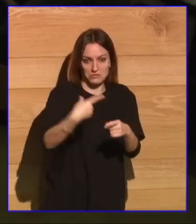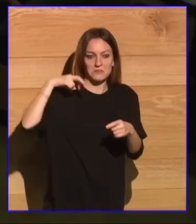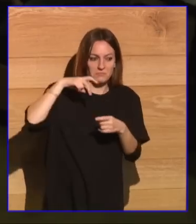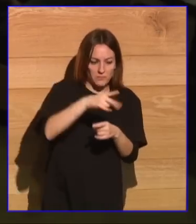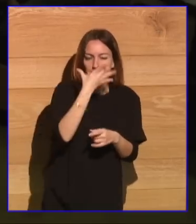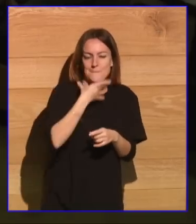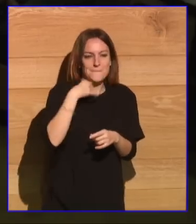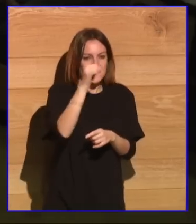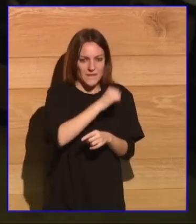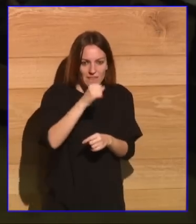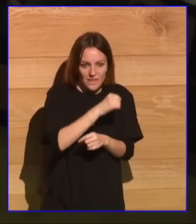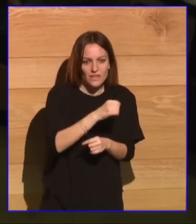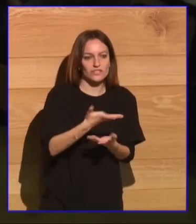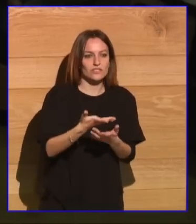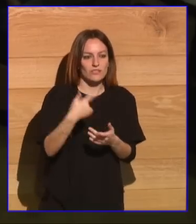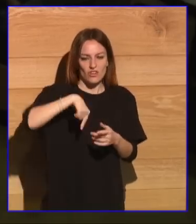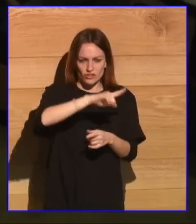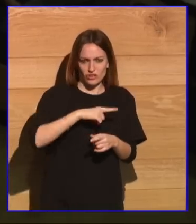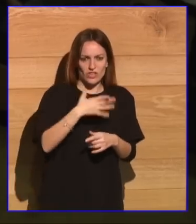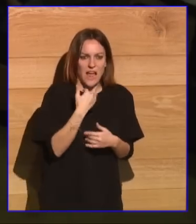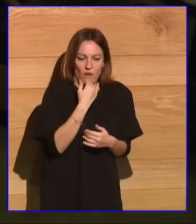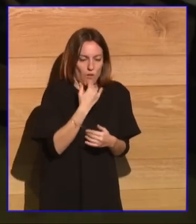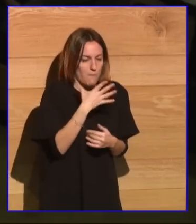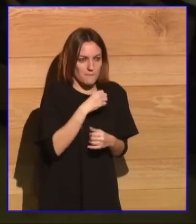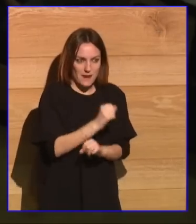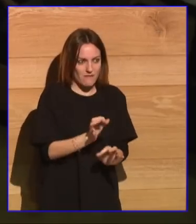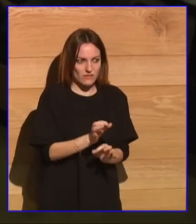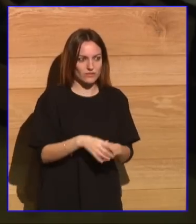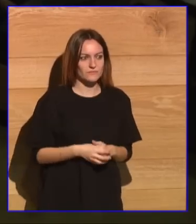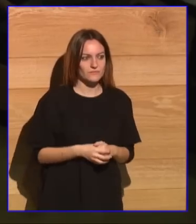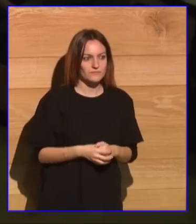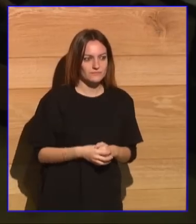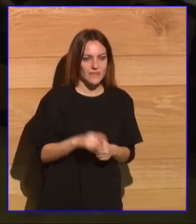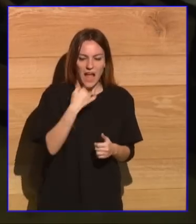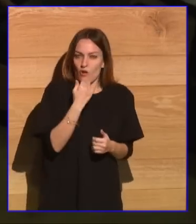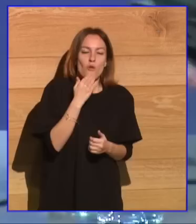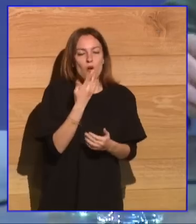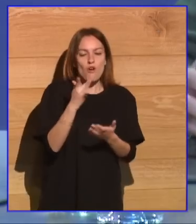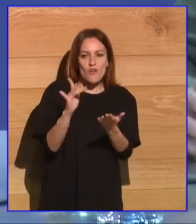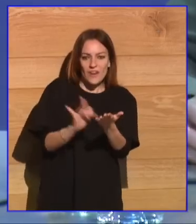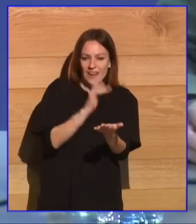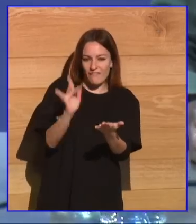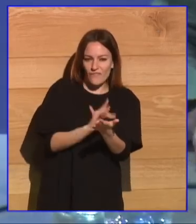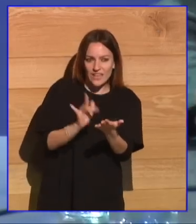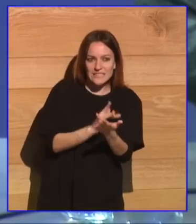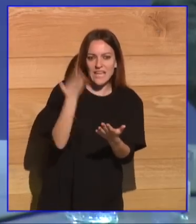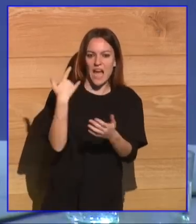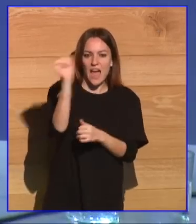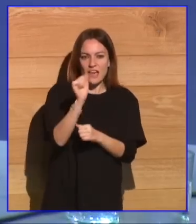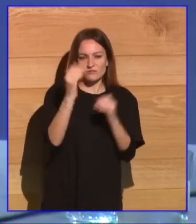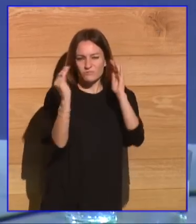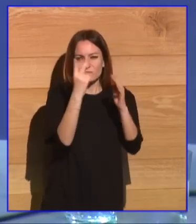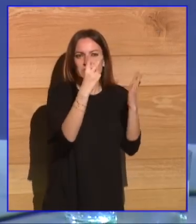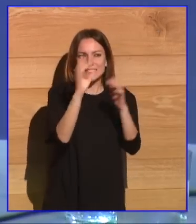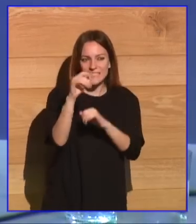de prácticamente Tania Doris, lo que hacemos. Tania Doris, la verdad que madre mía. Es de revista de los 70 lo que